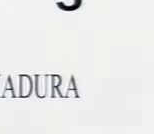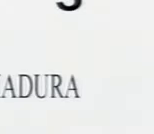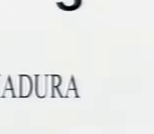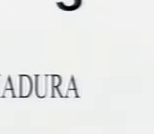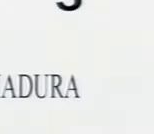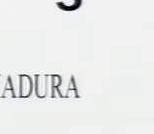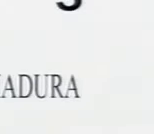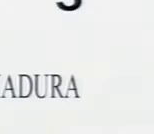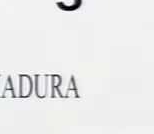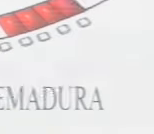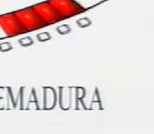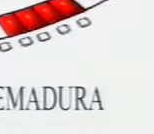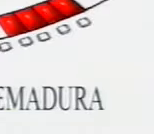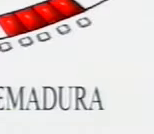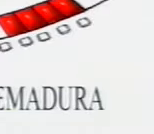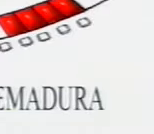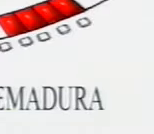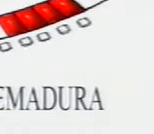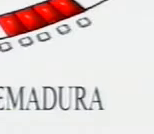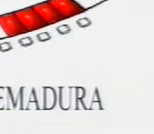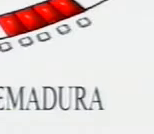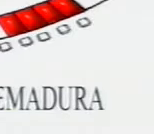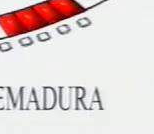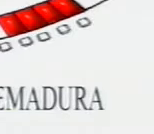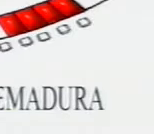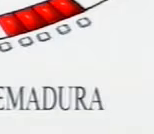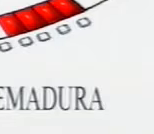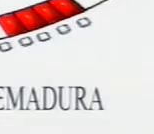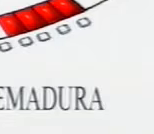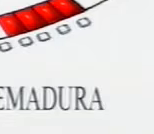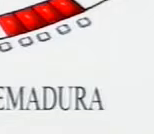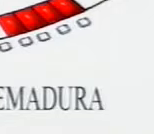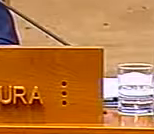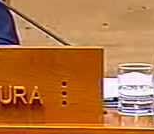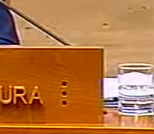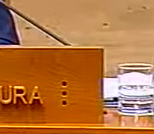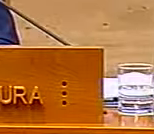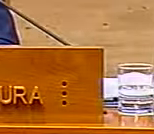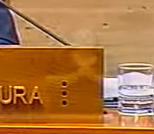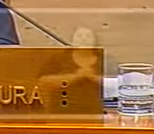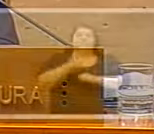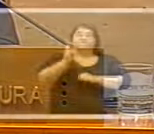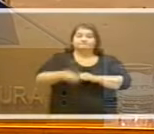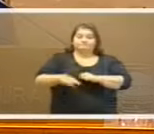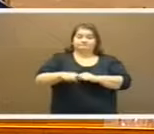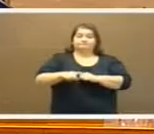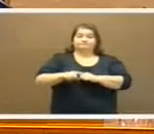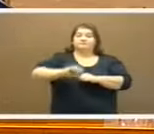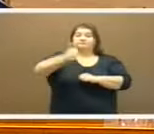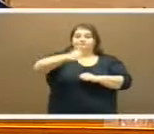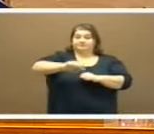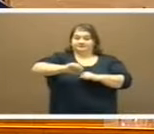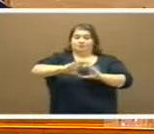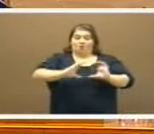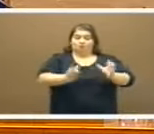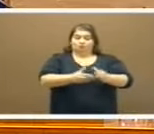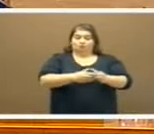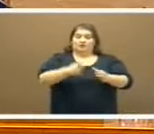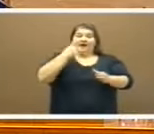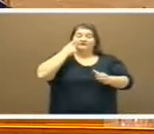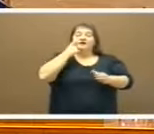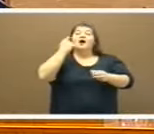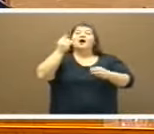5. Queda rechazada también la enmienda número 84. Someto en su conjunto, señorías, a la